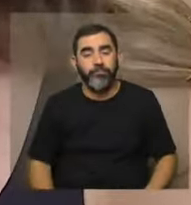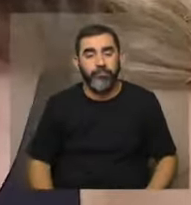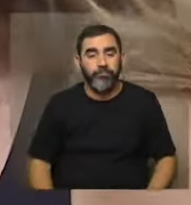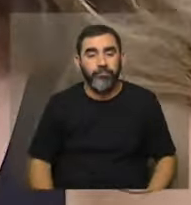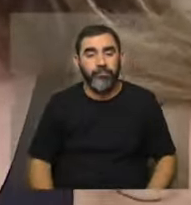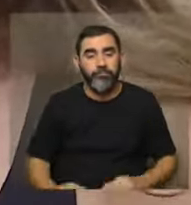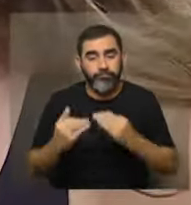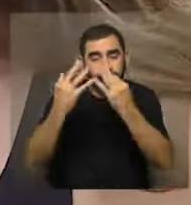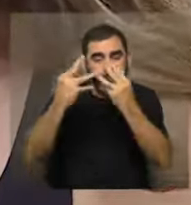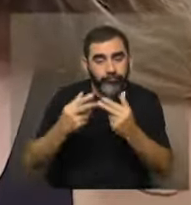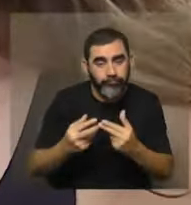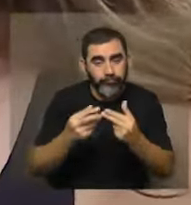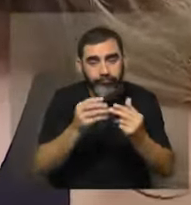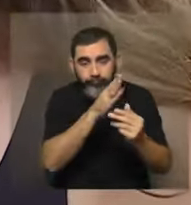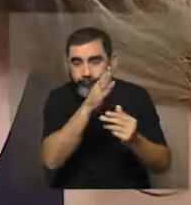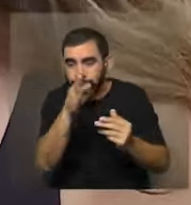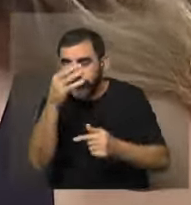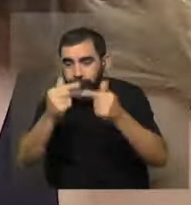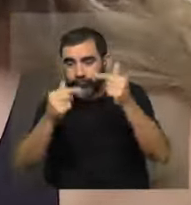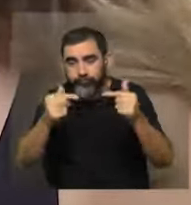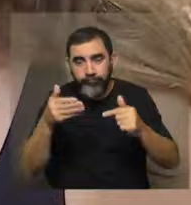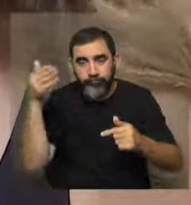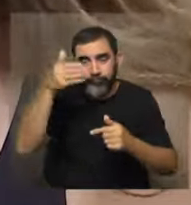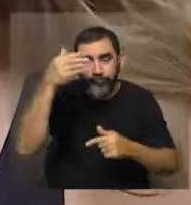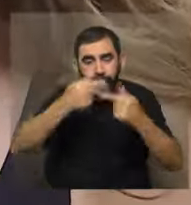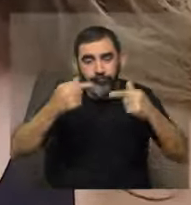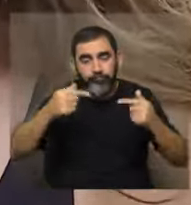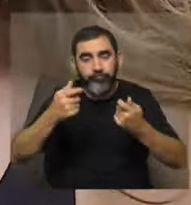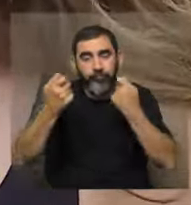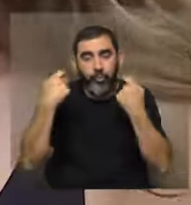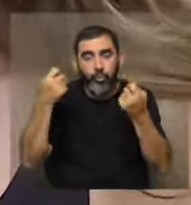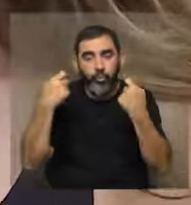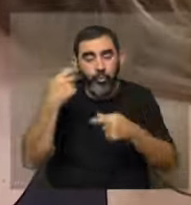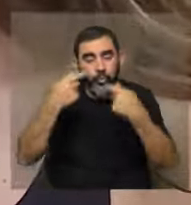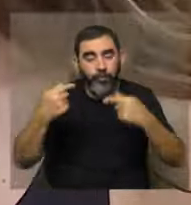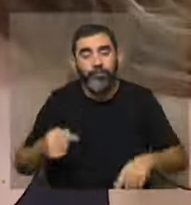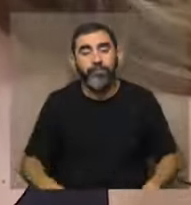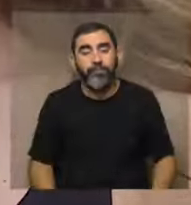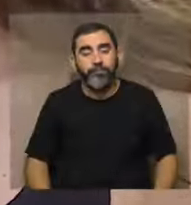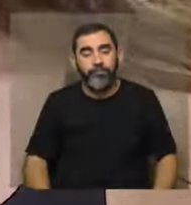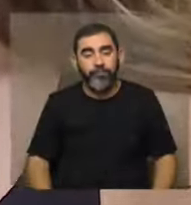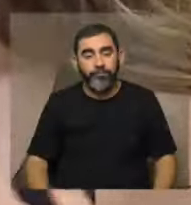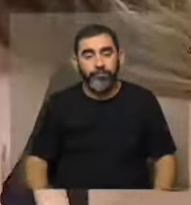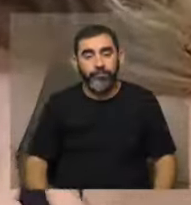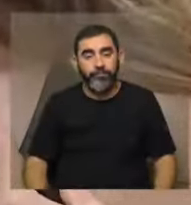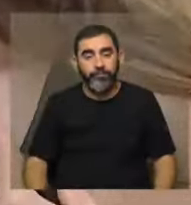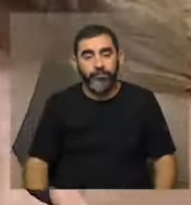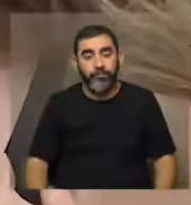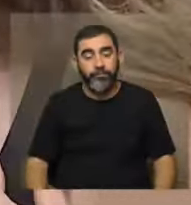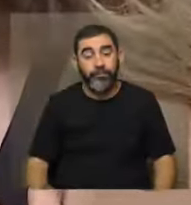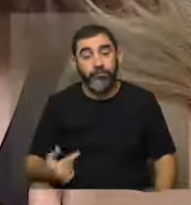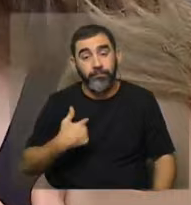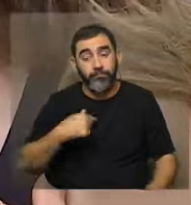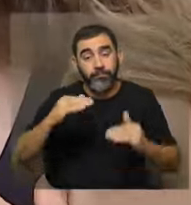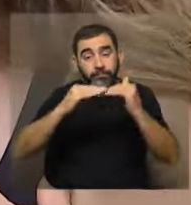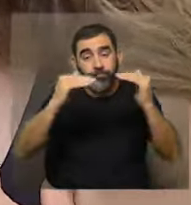ahí el diagrama para poder para poder ir a los a los shows que que tengan ganas de ver nosotros vamos a estar en el